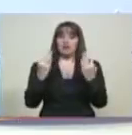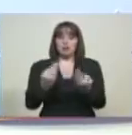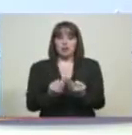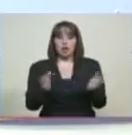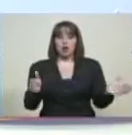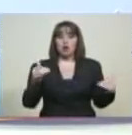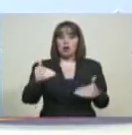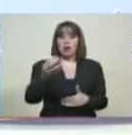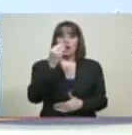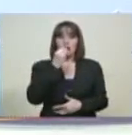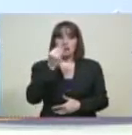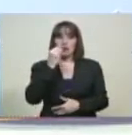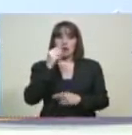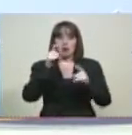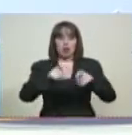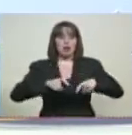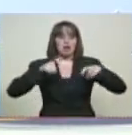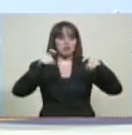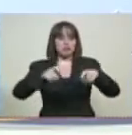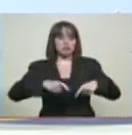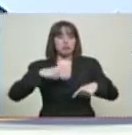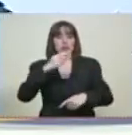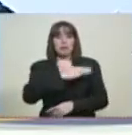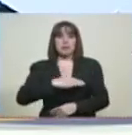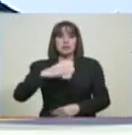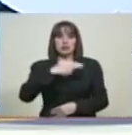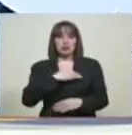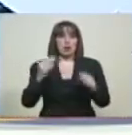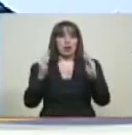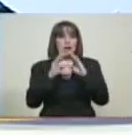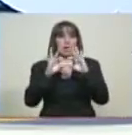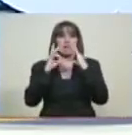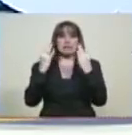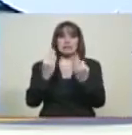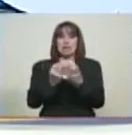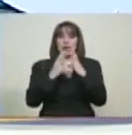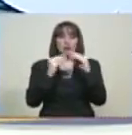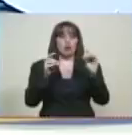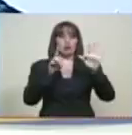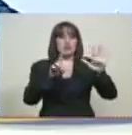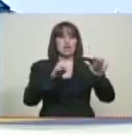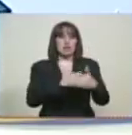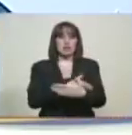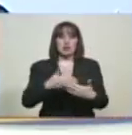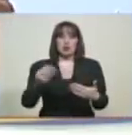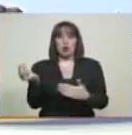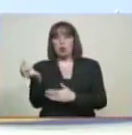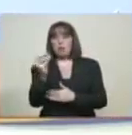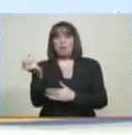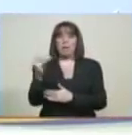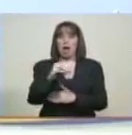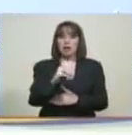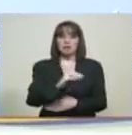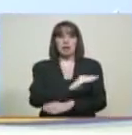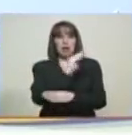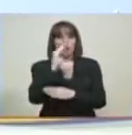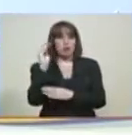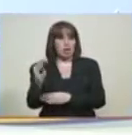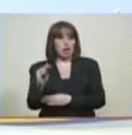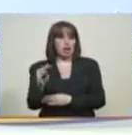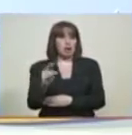clave como los con la gran misión hogares de la patria todos los hogares 6 millones de hogares o más quiere decir